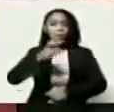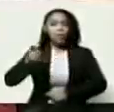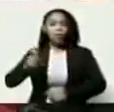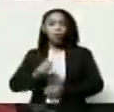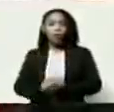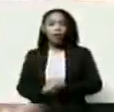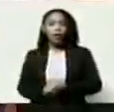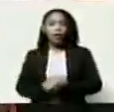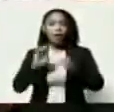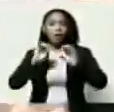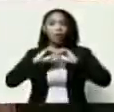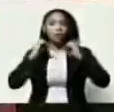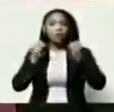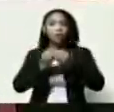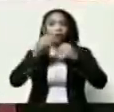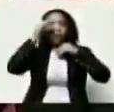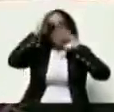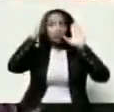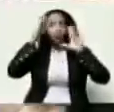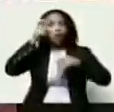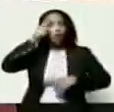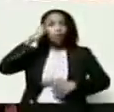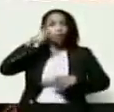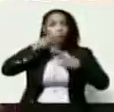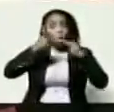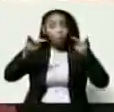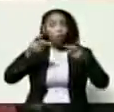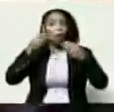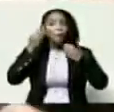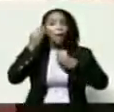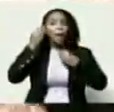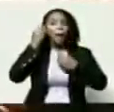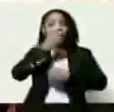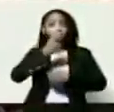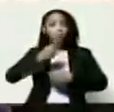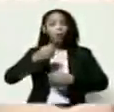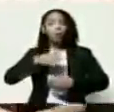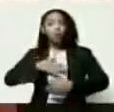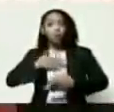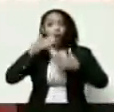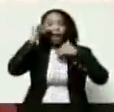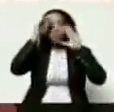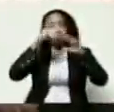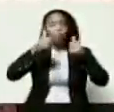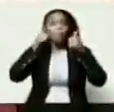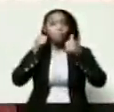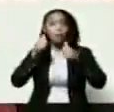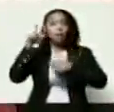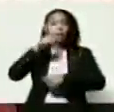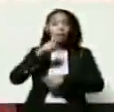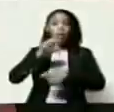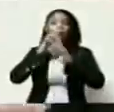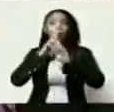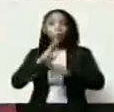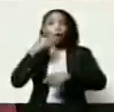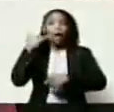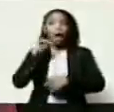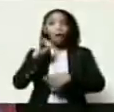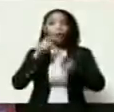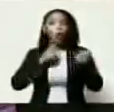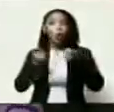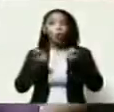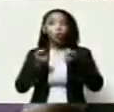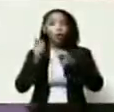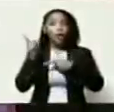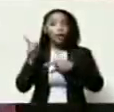las oficinas de atención al público, para que la gente sea bien atendida, para que exista respuesta, para que exista control? Eso por ese